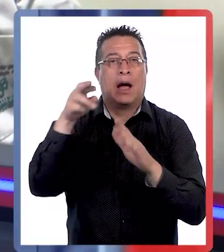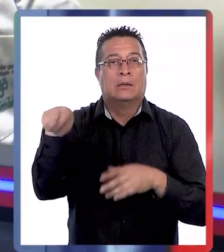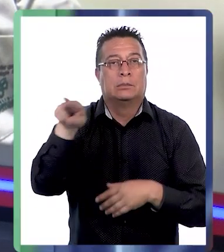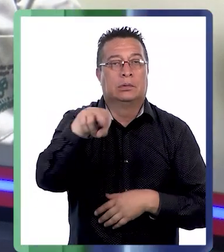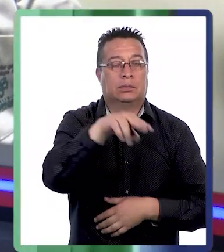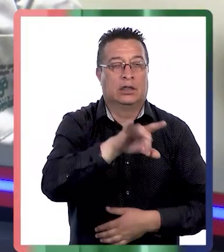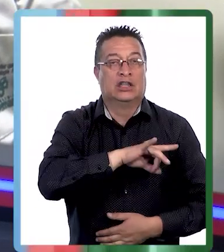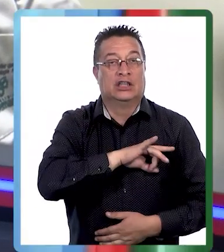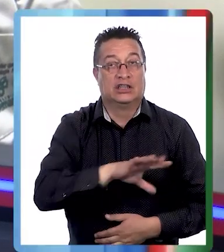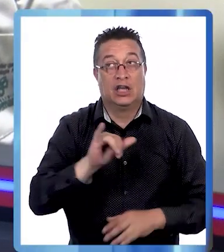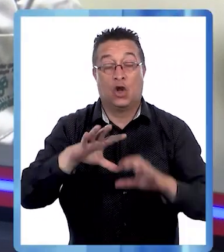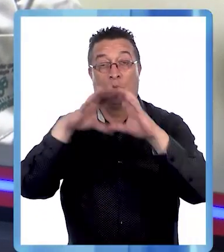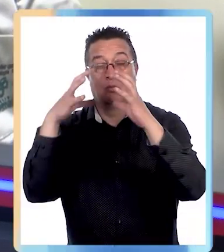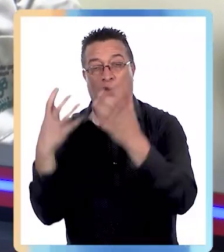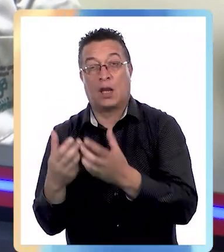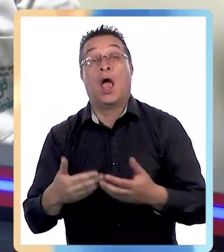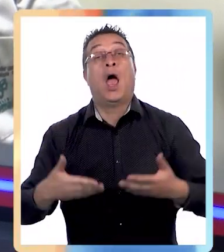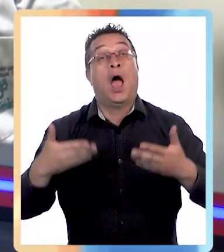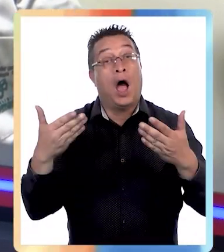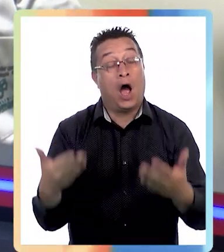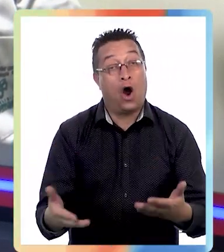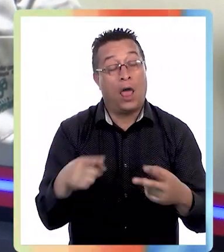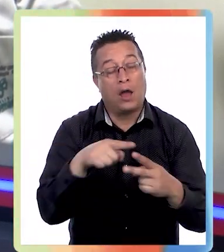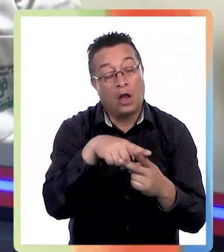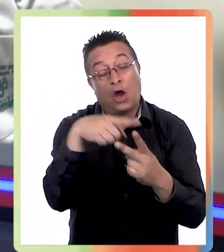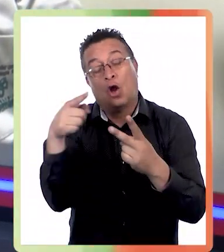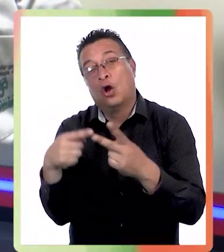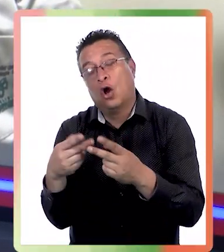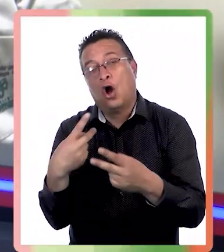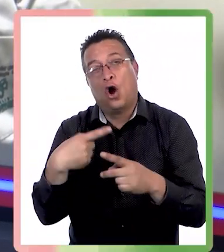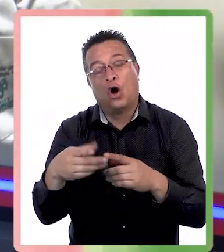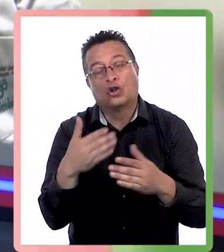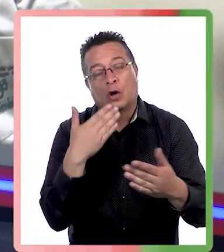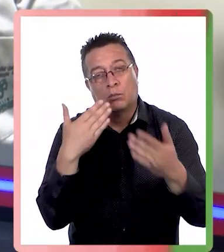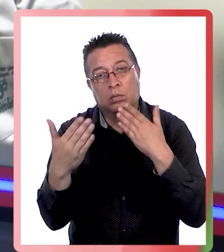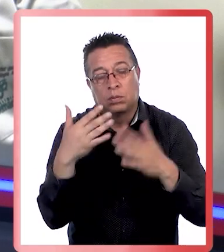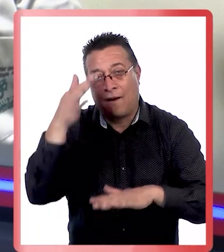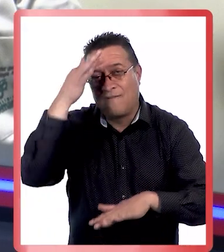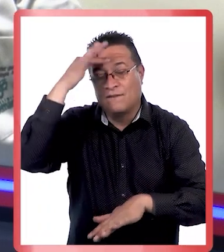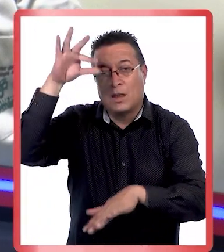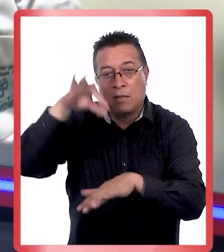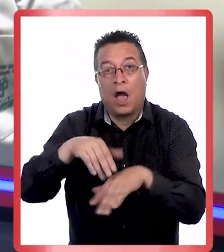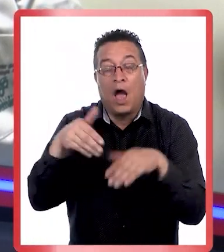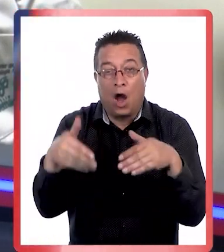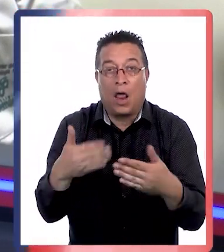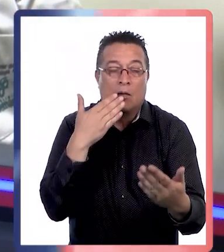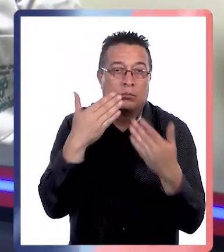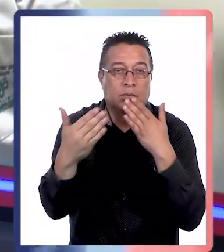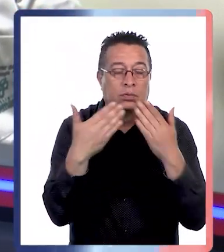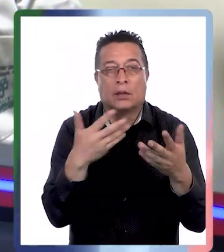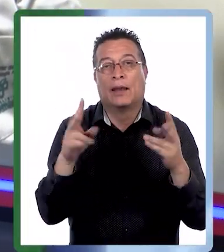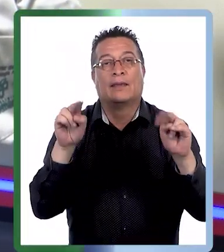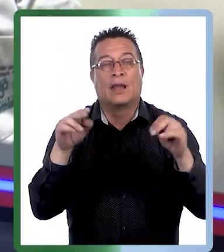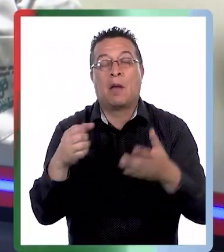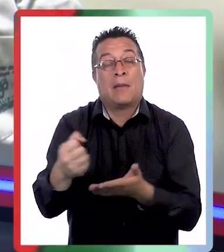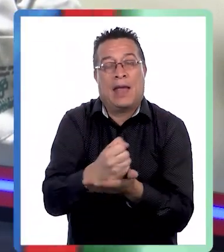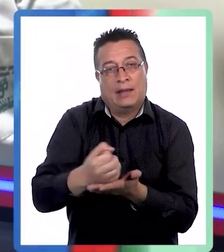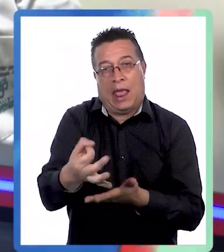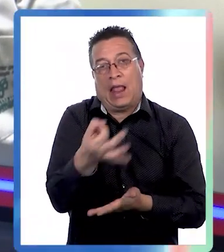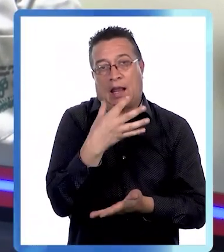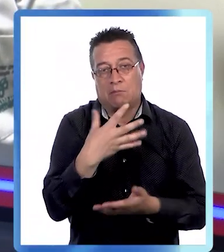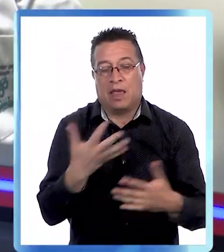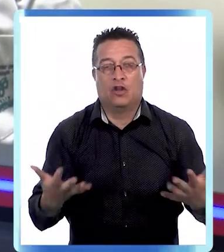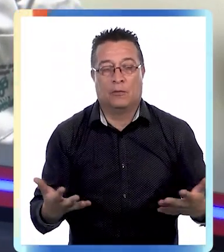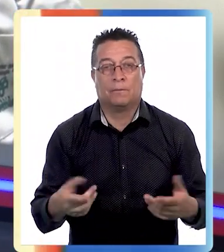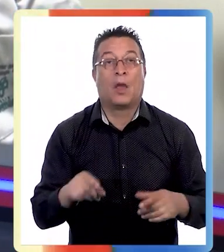nivel mundial. Y ahora vamos a la otra vereda porque estábamos hablando de la enfermedad y ahora tenemos que hablar un poco del tratamiento. Mucho